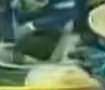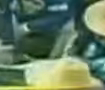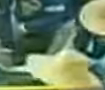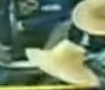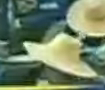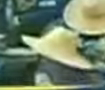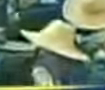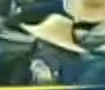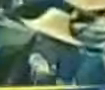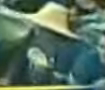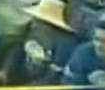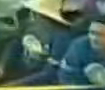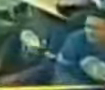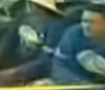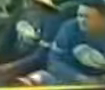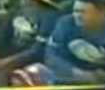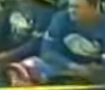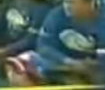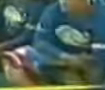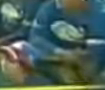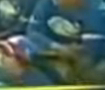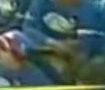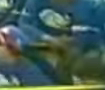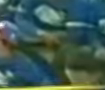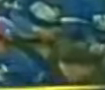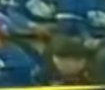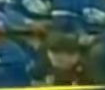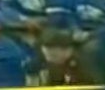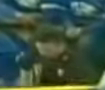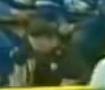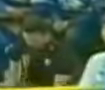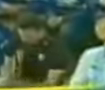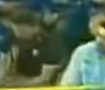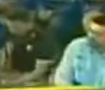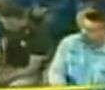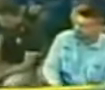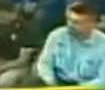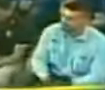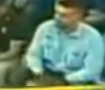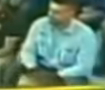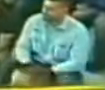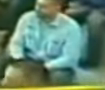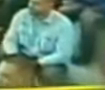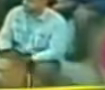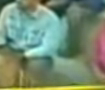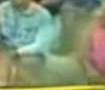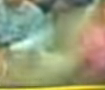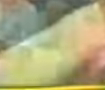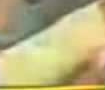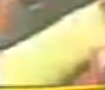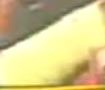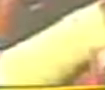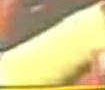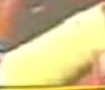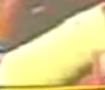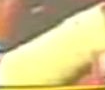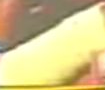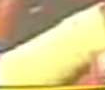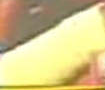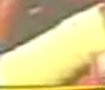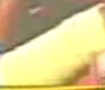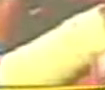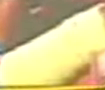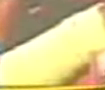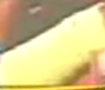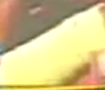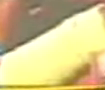¿Ustedes me escuchan allá arriba? ¿Me escuchan acá abajo? ¿Me escuchan aquí en la mesa?